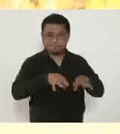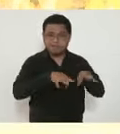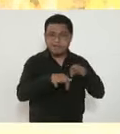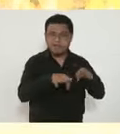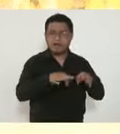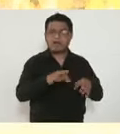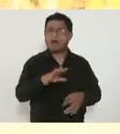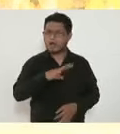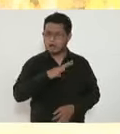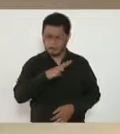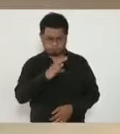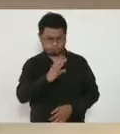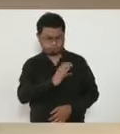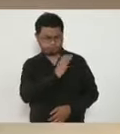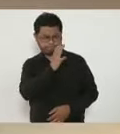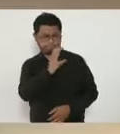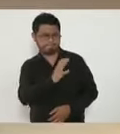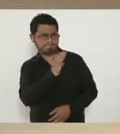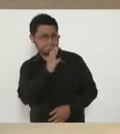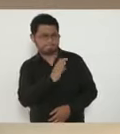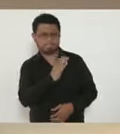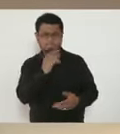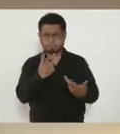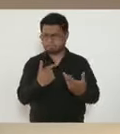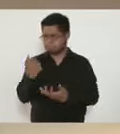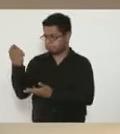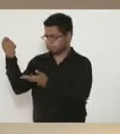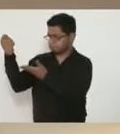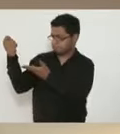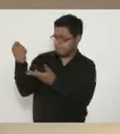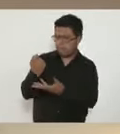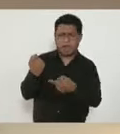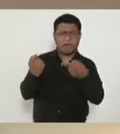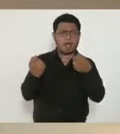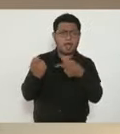calidad y de acuerdo al presupuesto estimado.